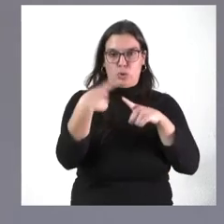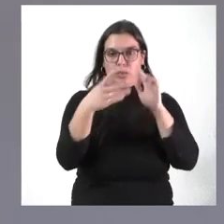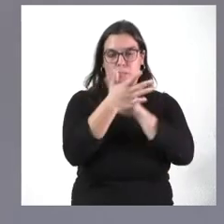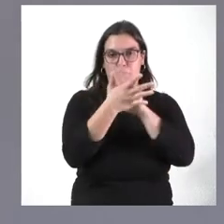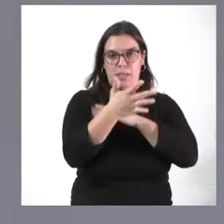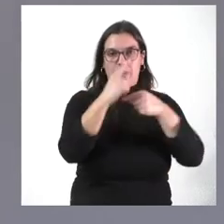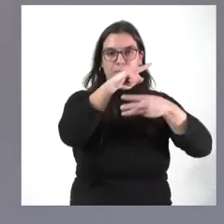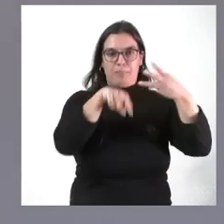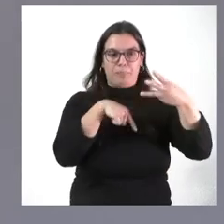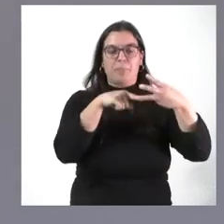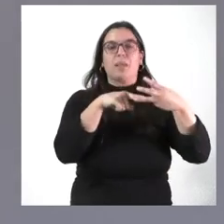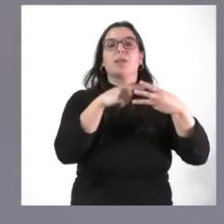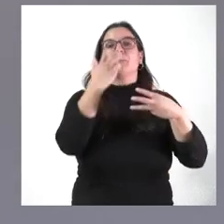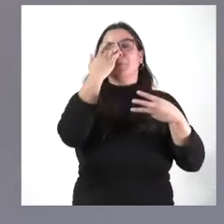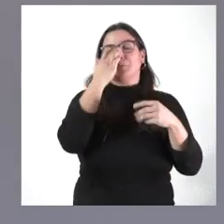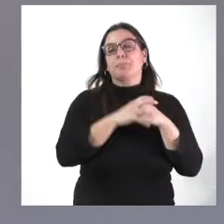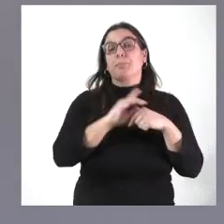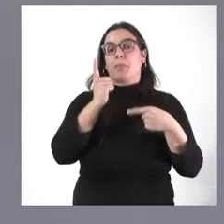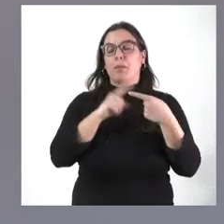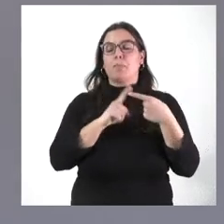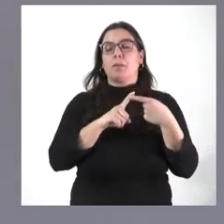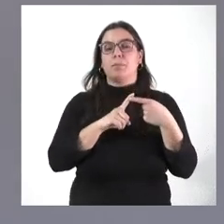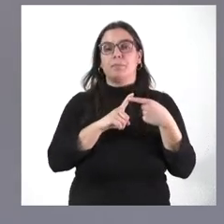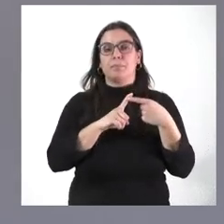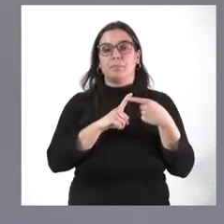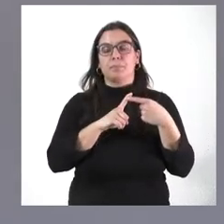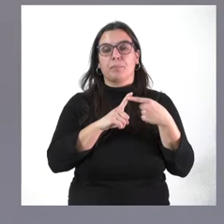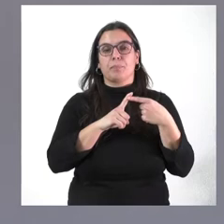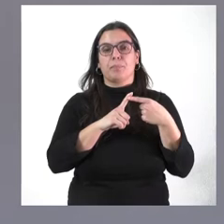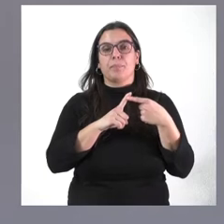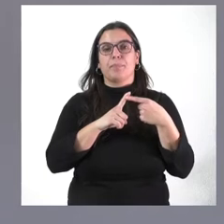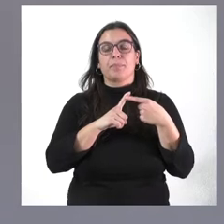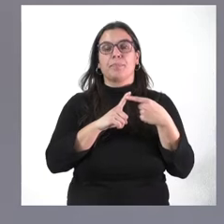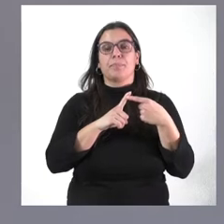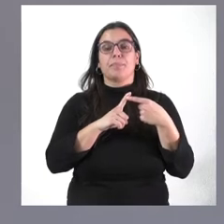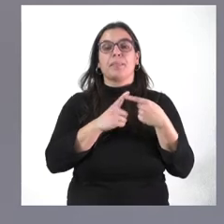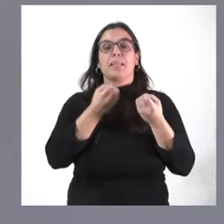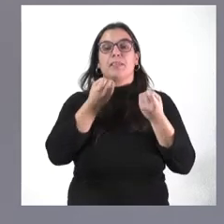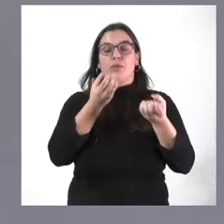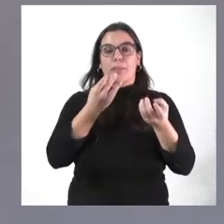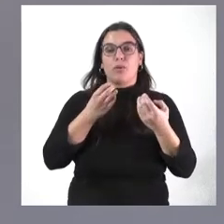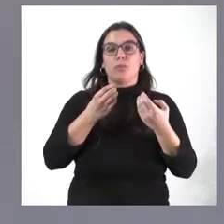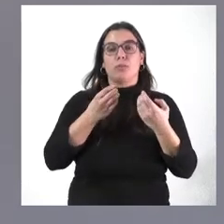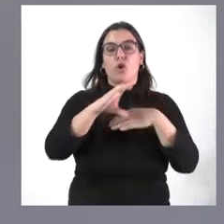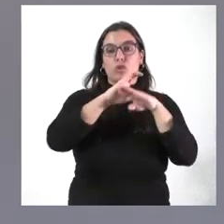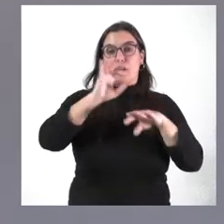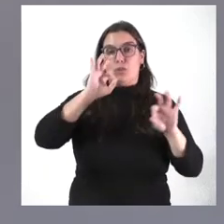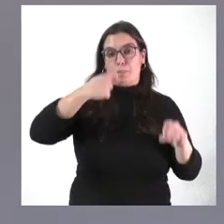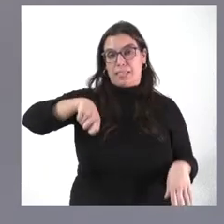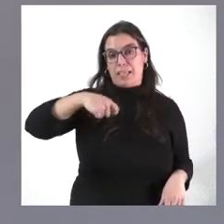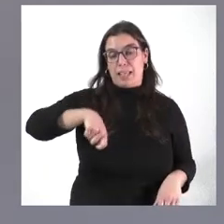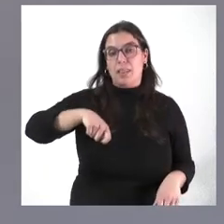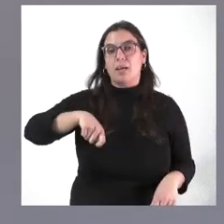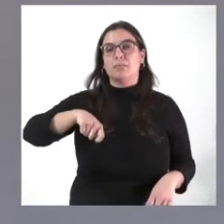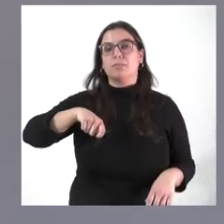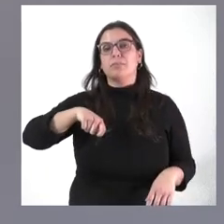sí que le hemos tratado en el consejo de gobierno el primero de ellos es la información del consejero de la presidencia en